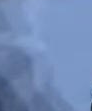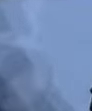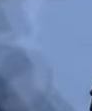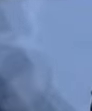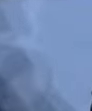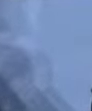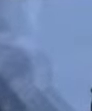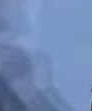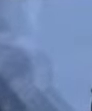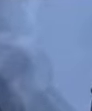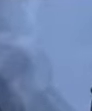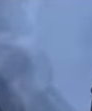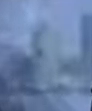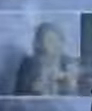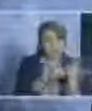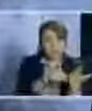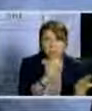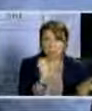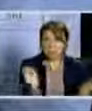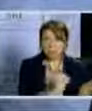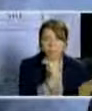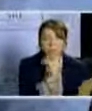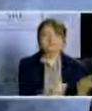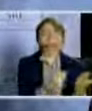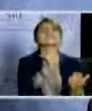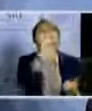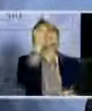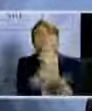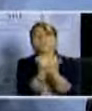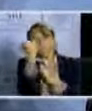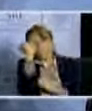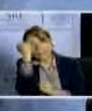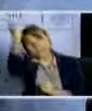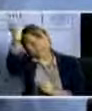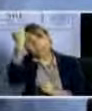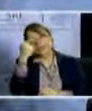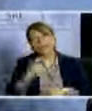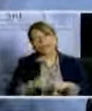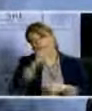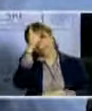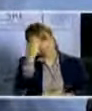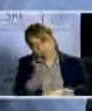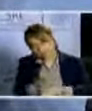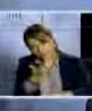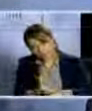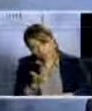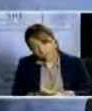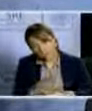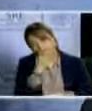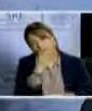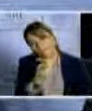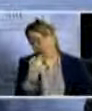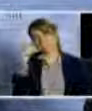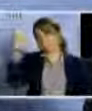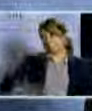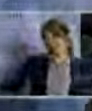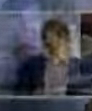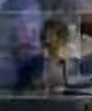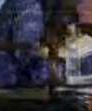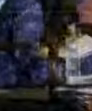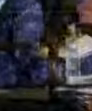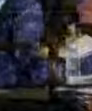las llamadas mayorías automáticas del tercer mundo y que ahora se ha convertido en el veto de todos y de cada uno. Sí,